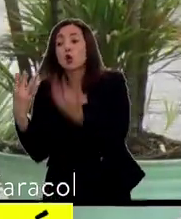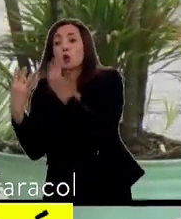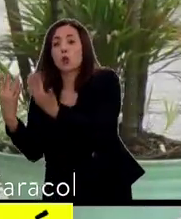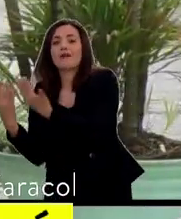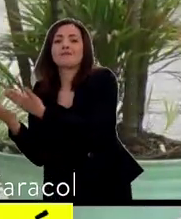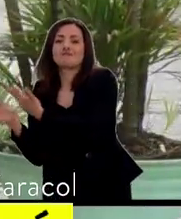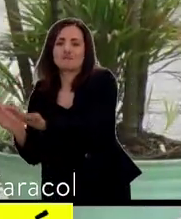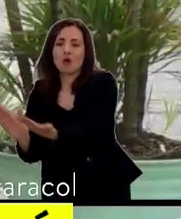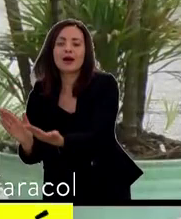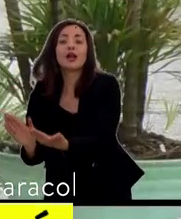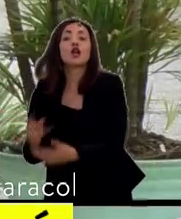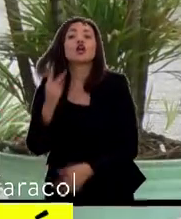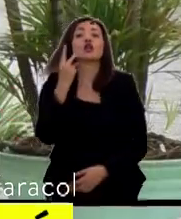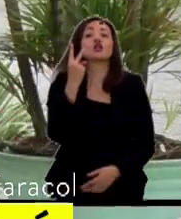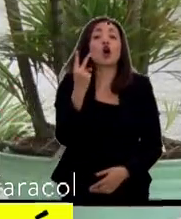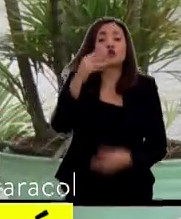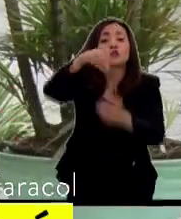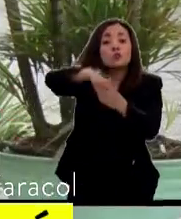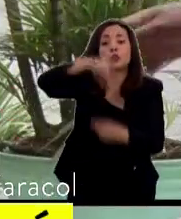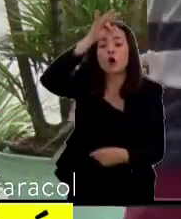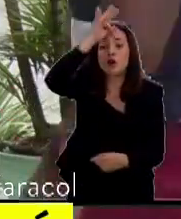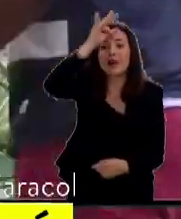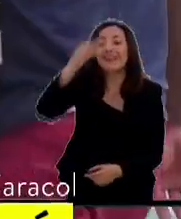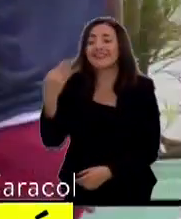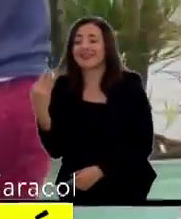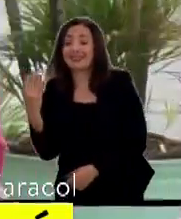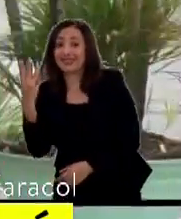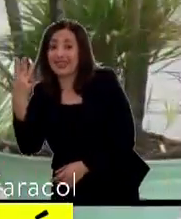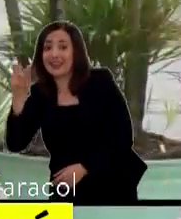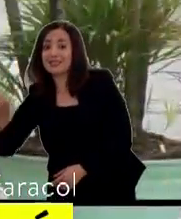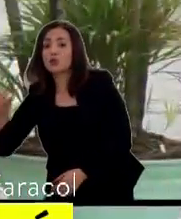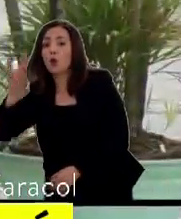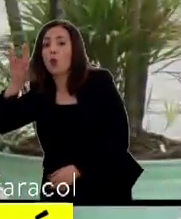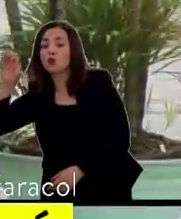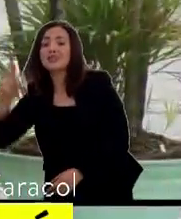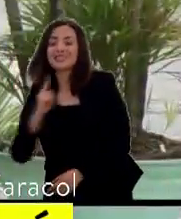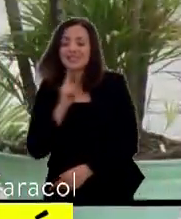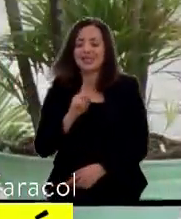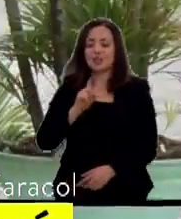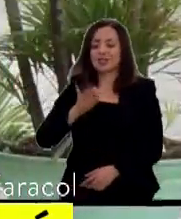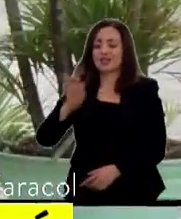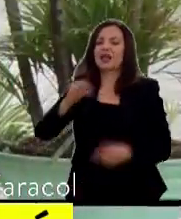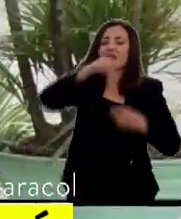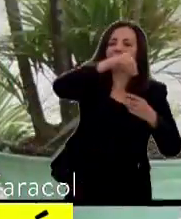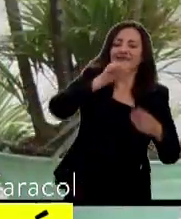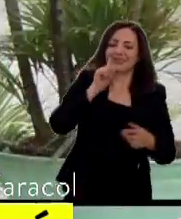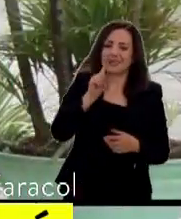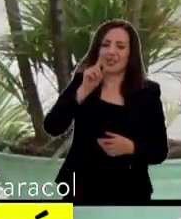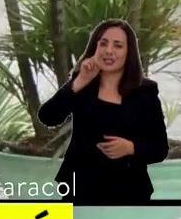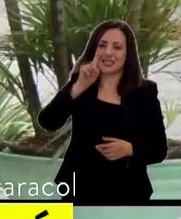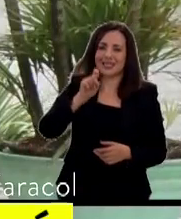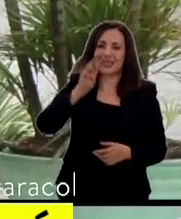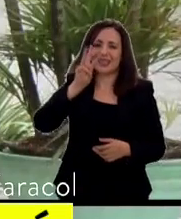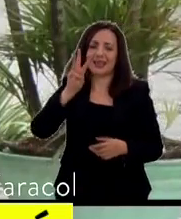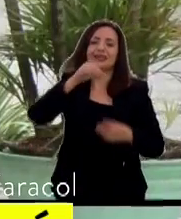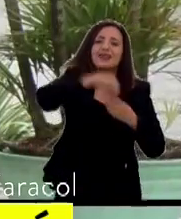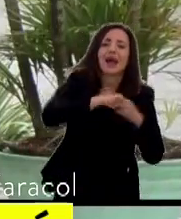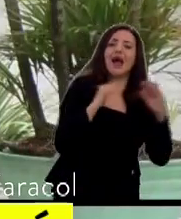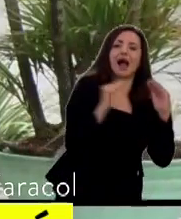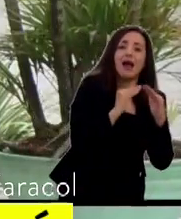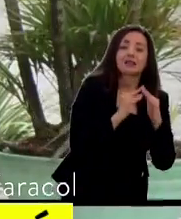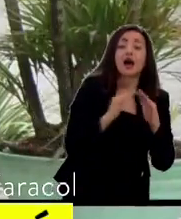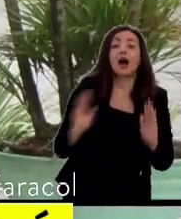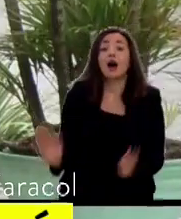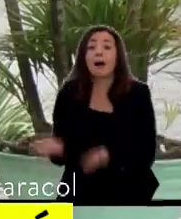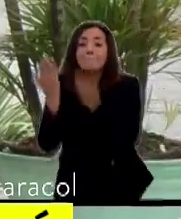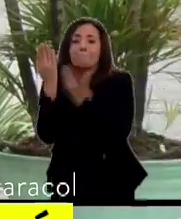están en el hospital, 3 están en UCI, 163 en casa, recuperados hay 20, pero lo más preocupante